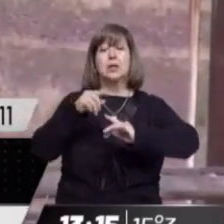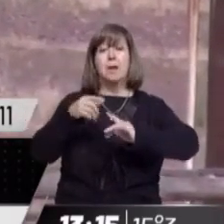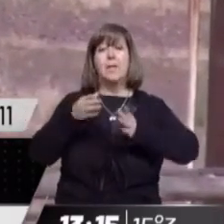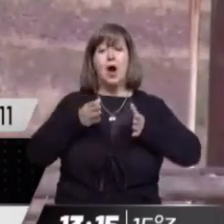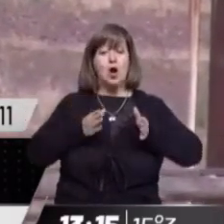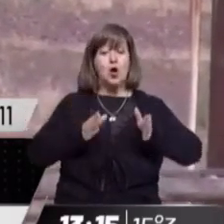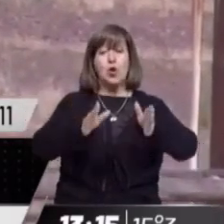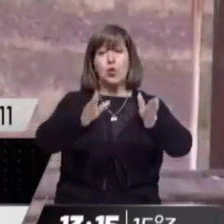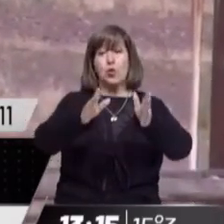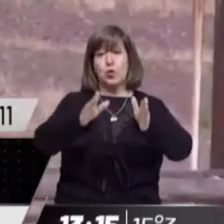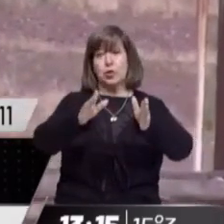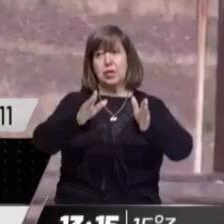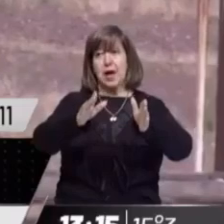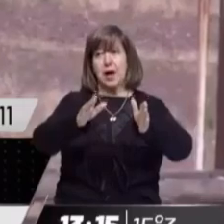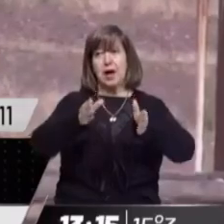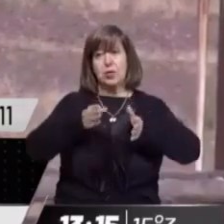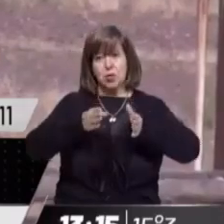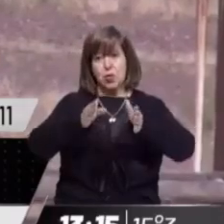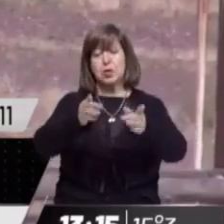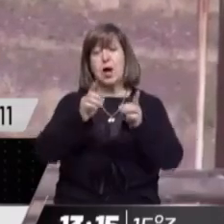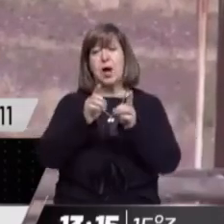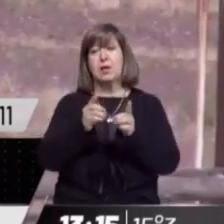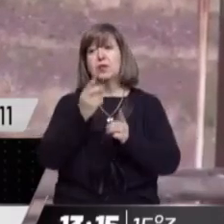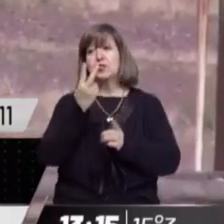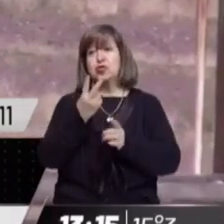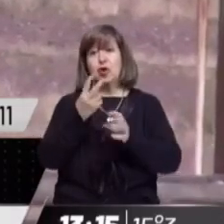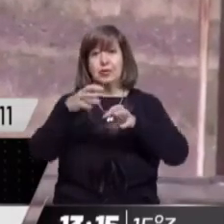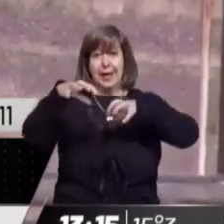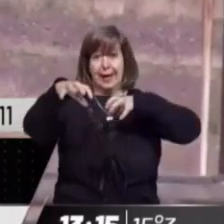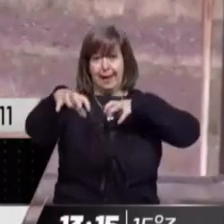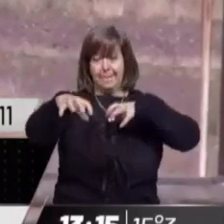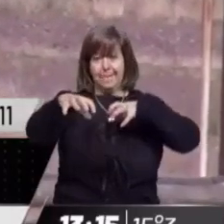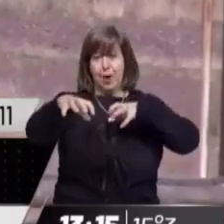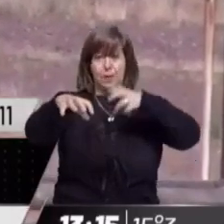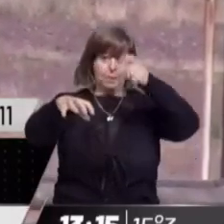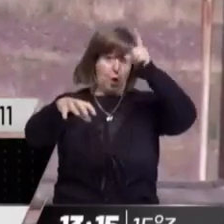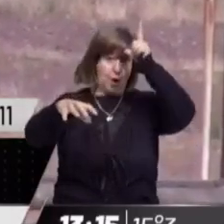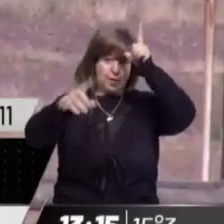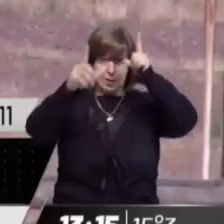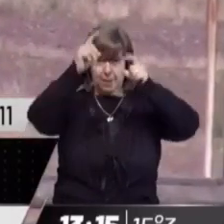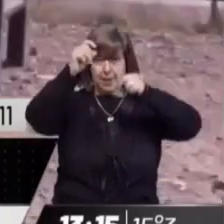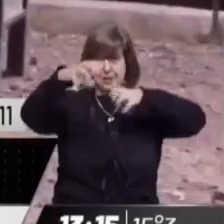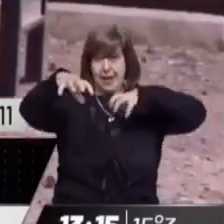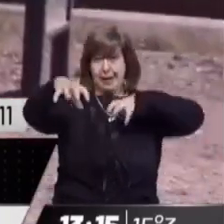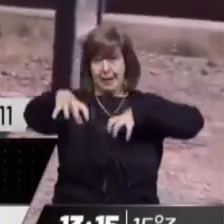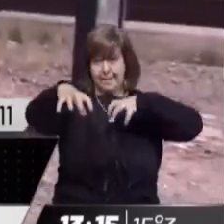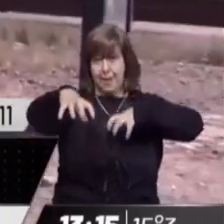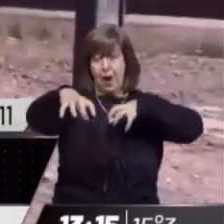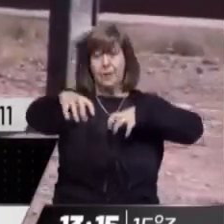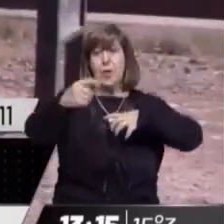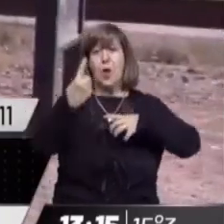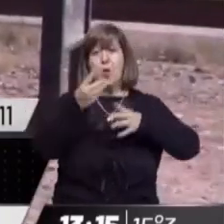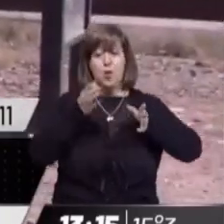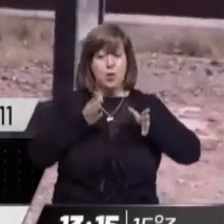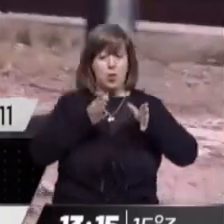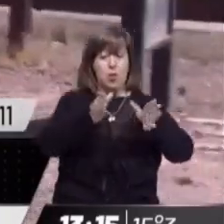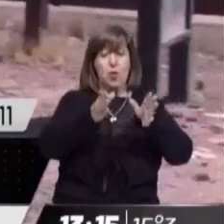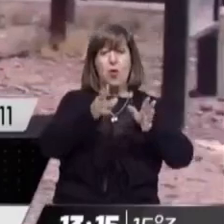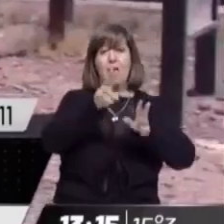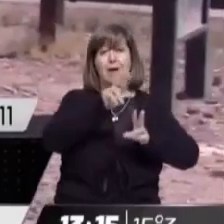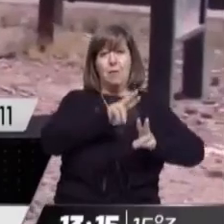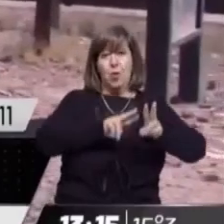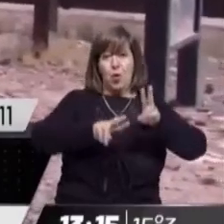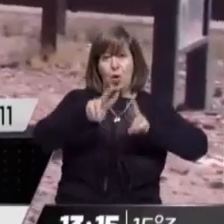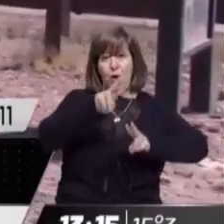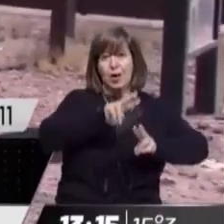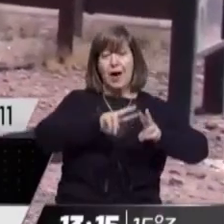la ruta Panamericana por lo tanto hay dos equipos divididos unos buscan en el río otros buscan en la ruta para atrás para